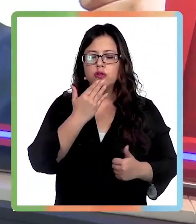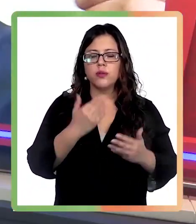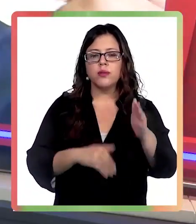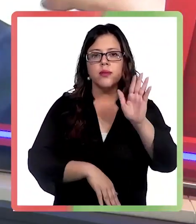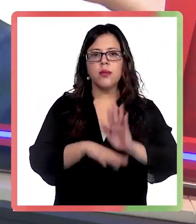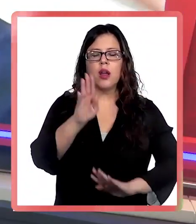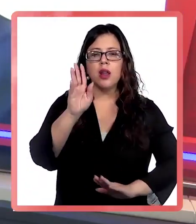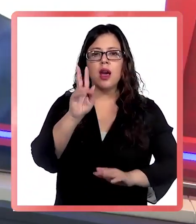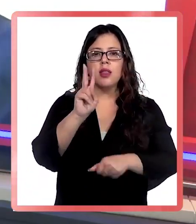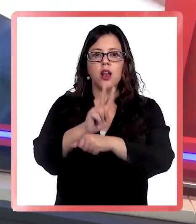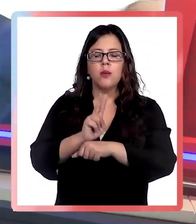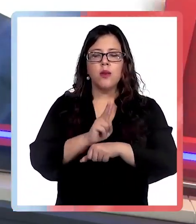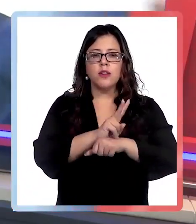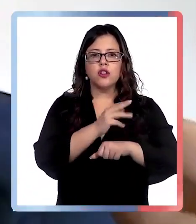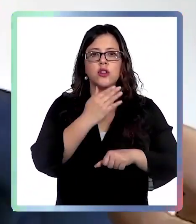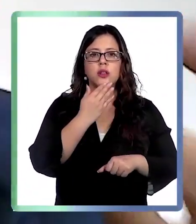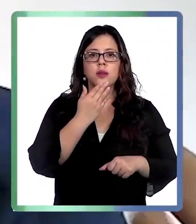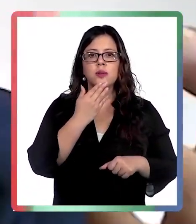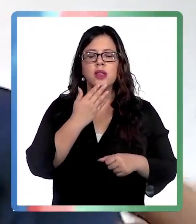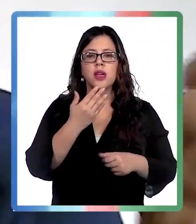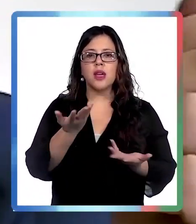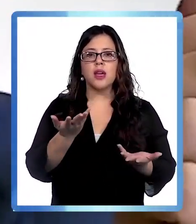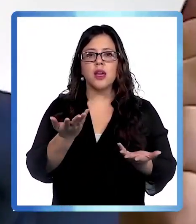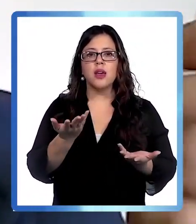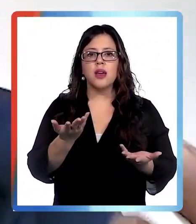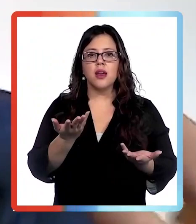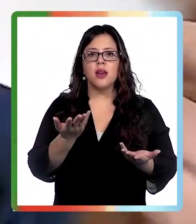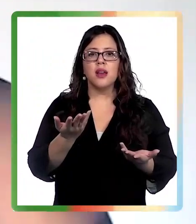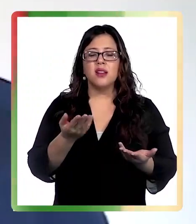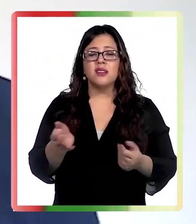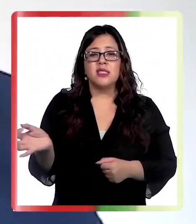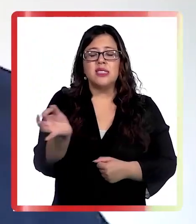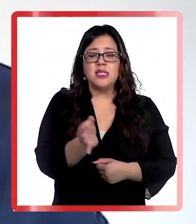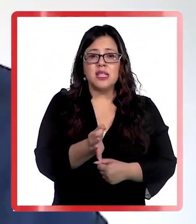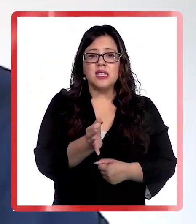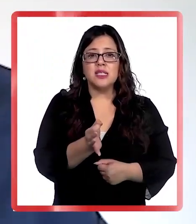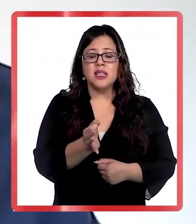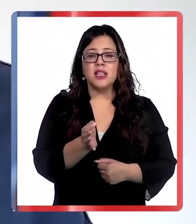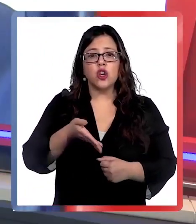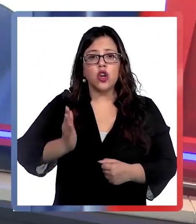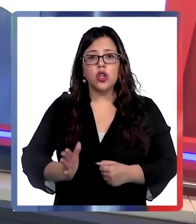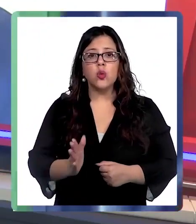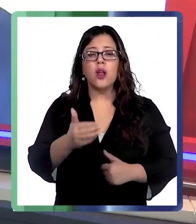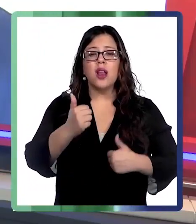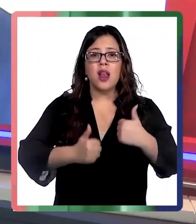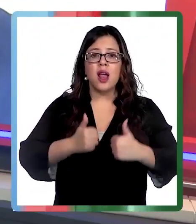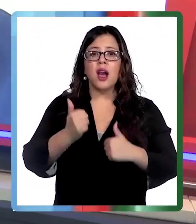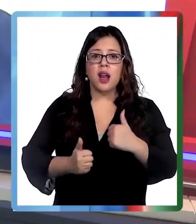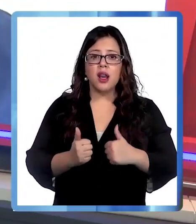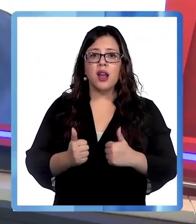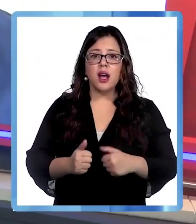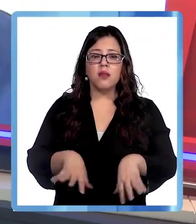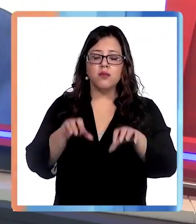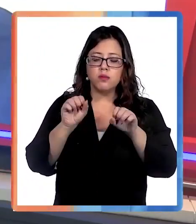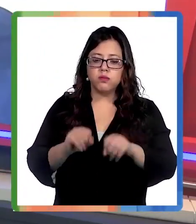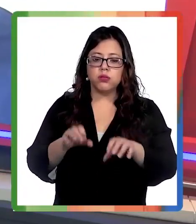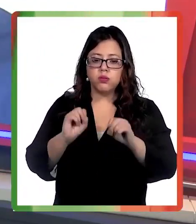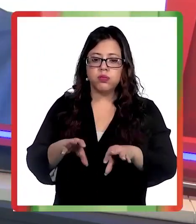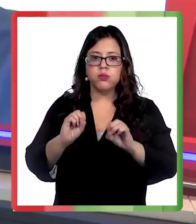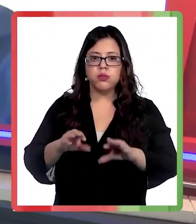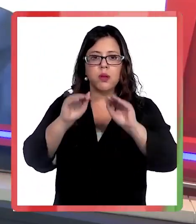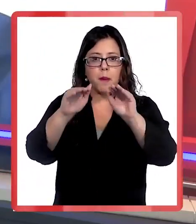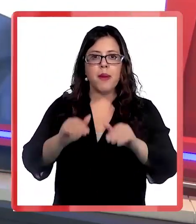indica mantenerse finalmente en la carrera ejerciendo la docencia como lo está haciendo. Ahora que estamos conversando